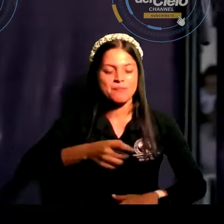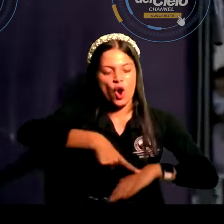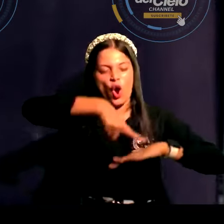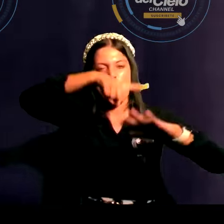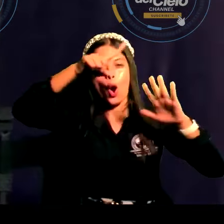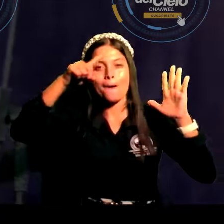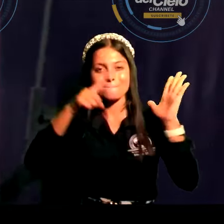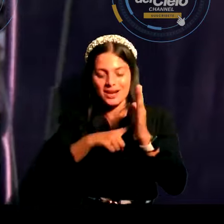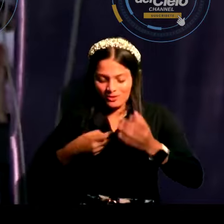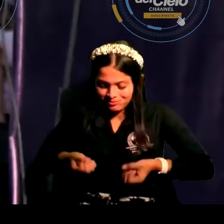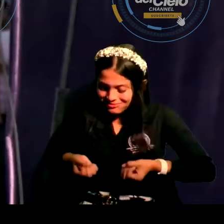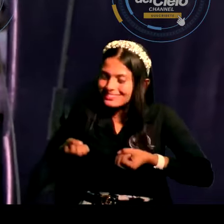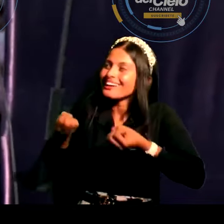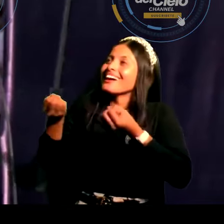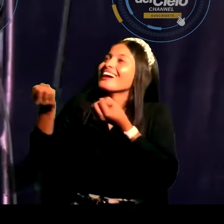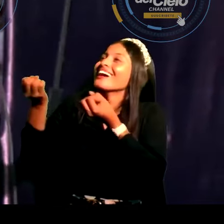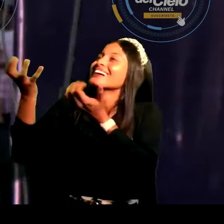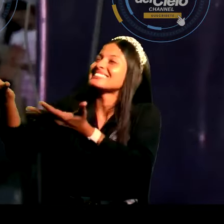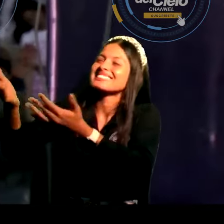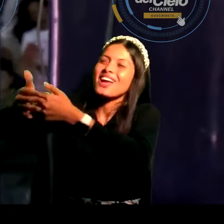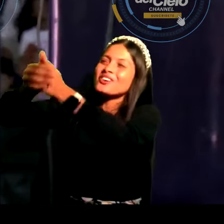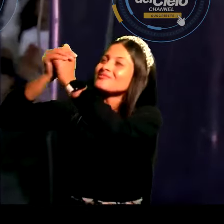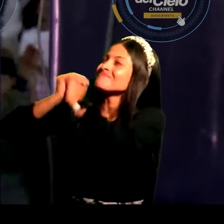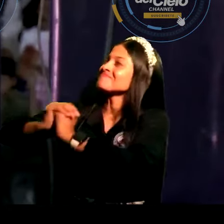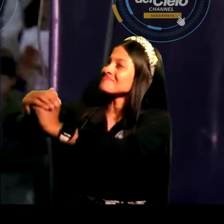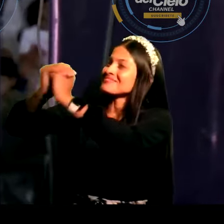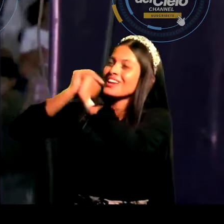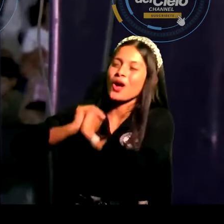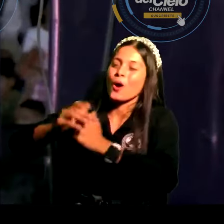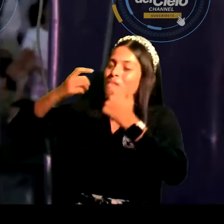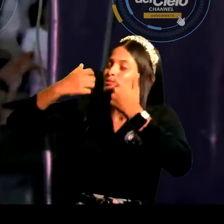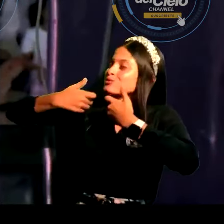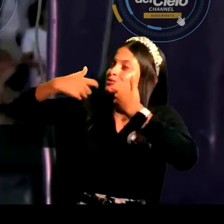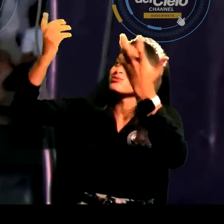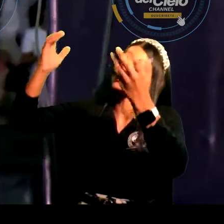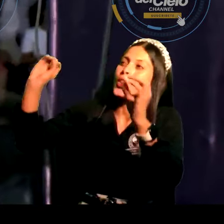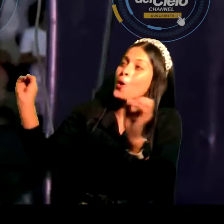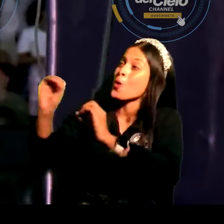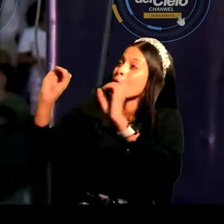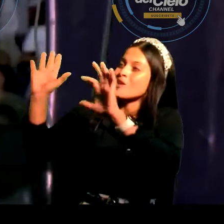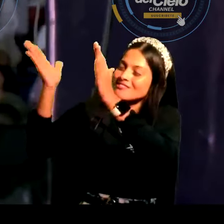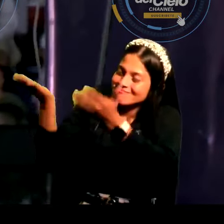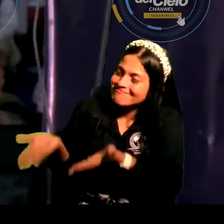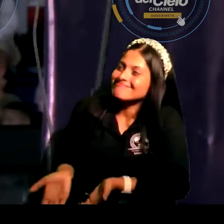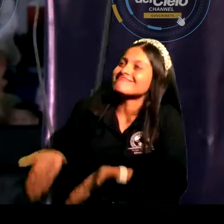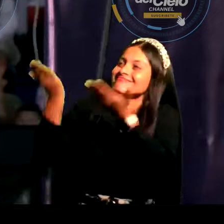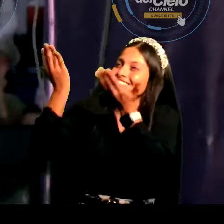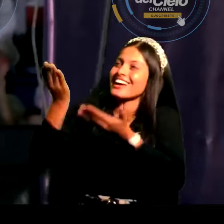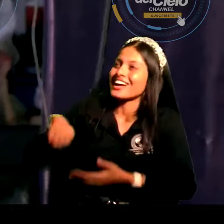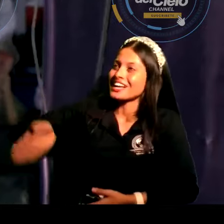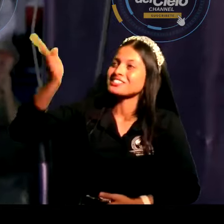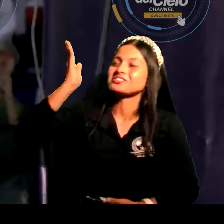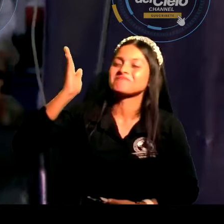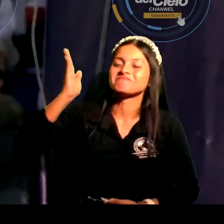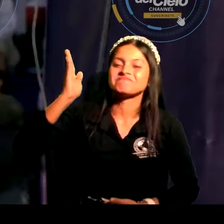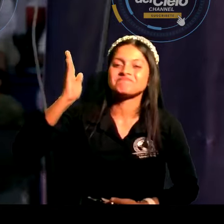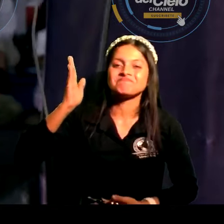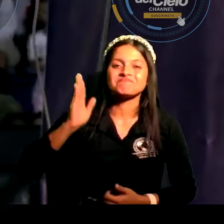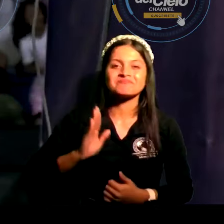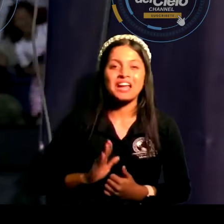100% al Señor Jesucristo y a este evangelio. Uno, hermano, vive la